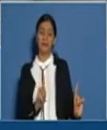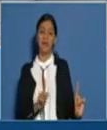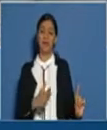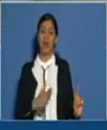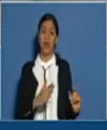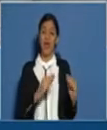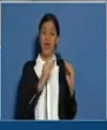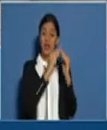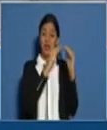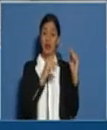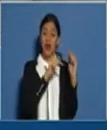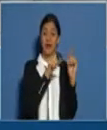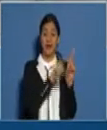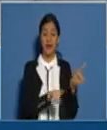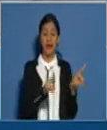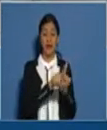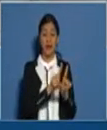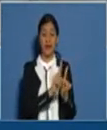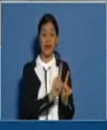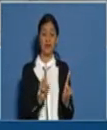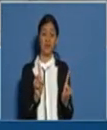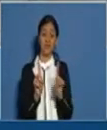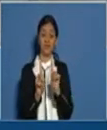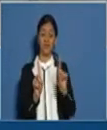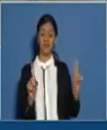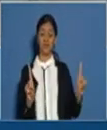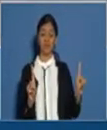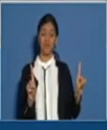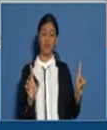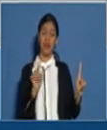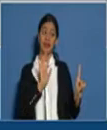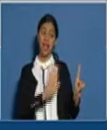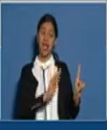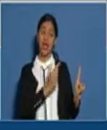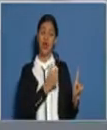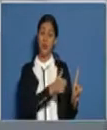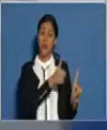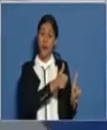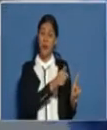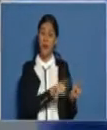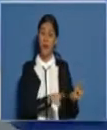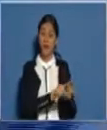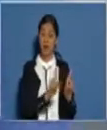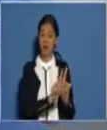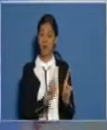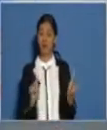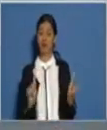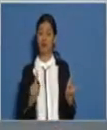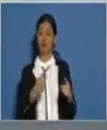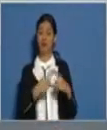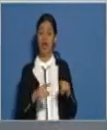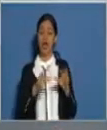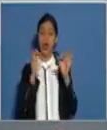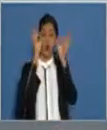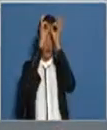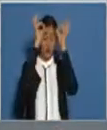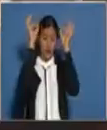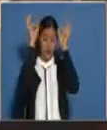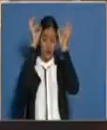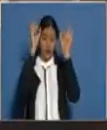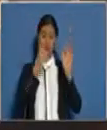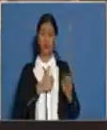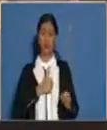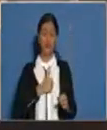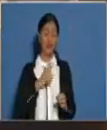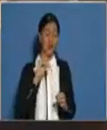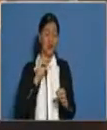su casa, los que están en cuarentena, pero están entre ellos. Pero el personal de salud, o no estamos con nuestra